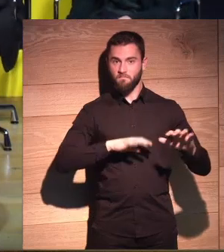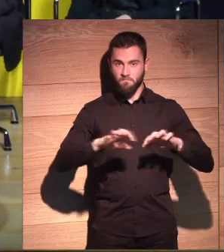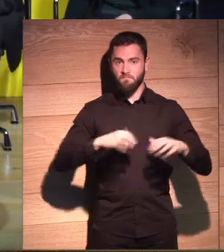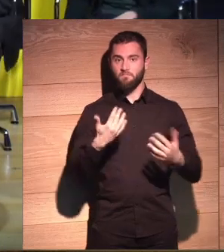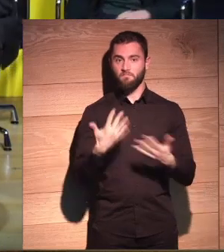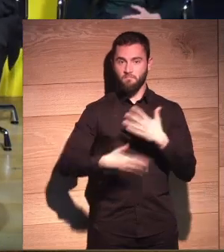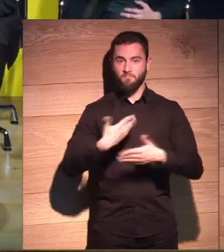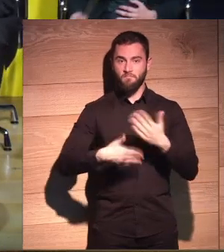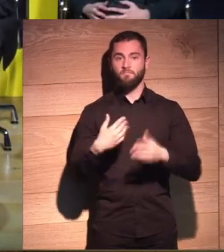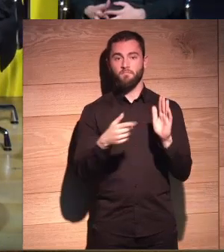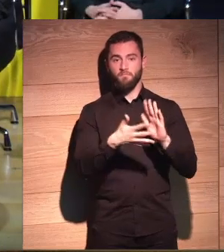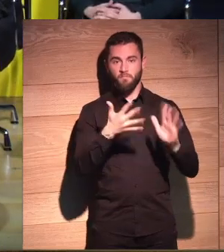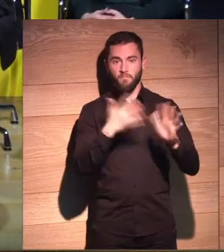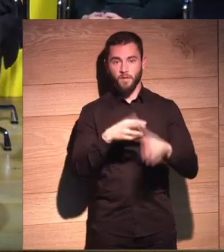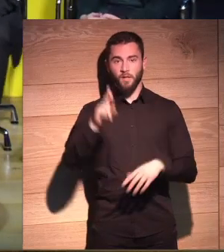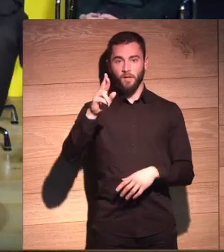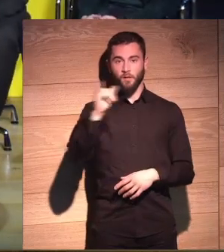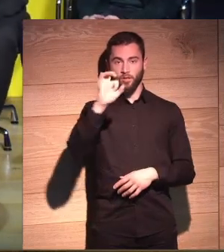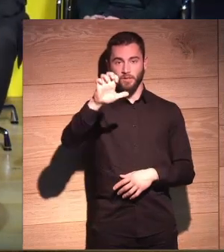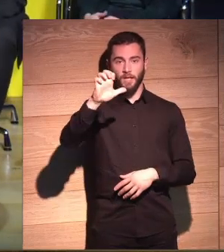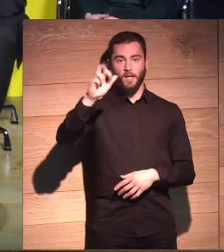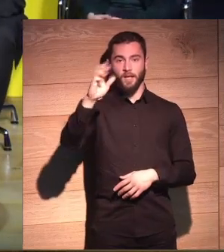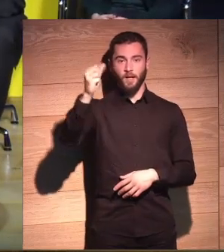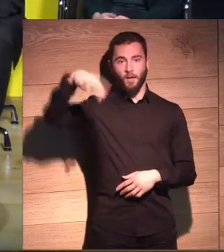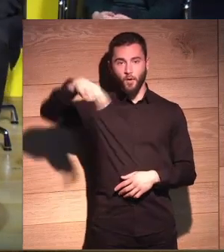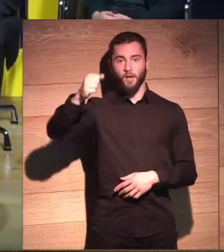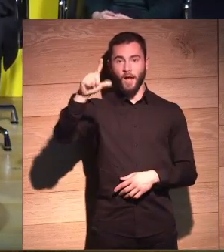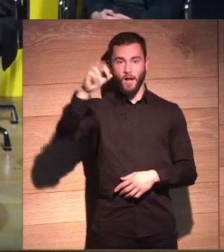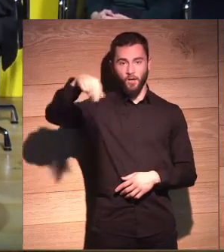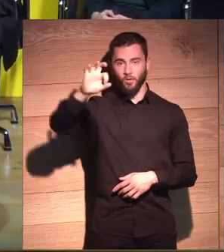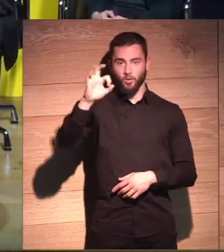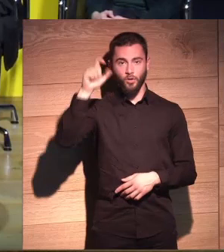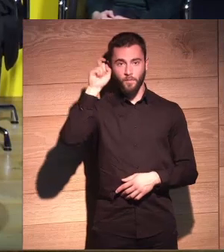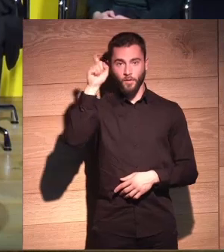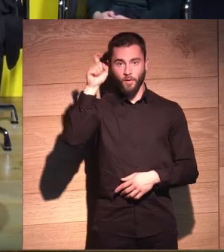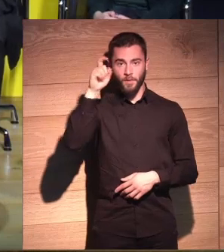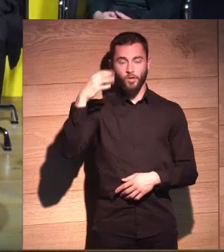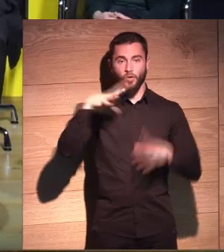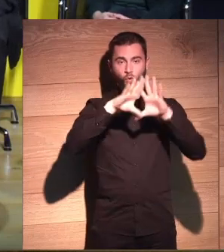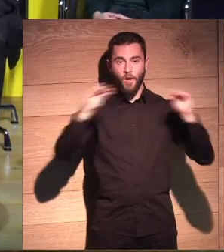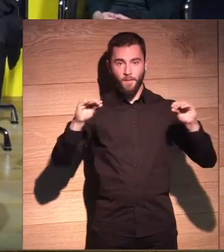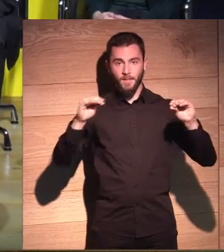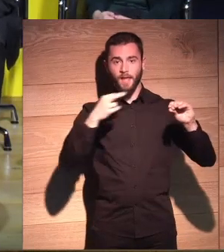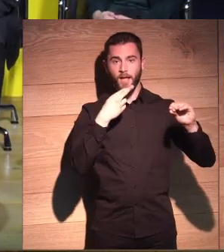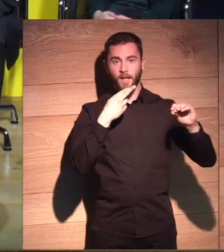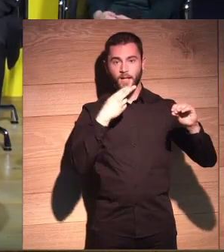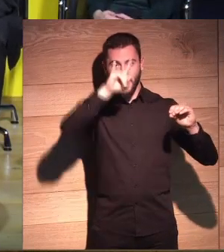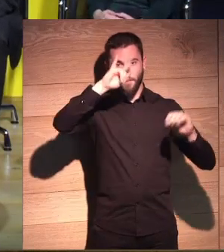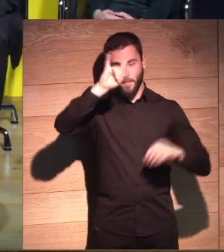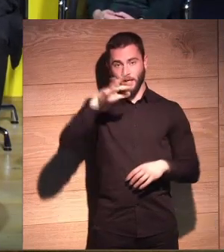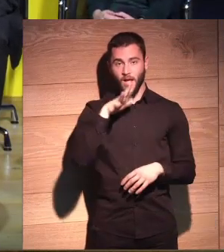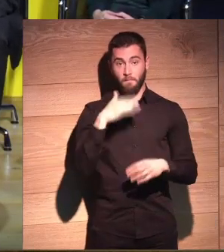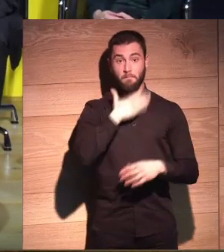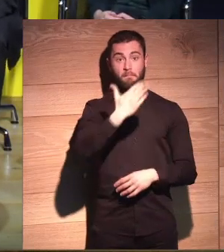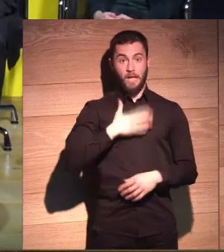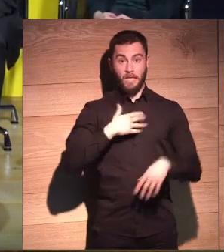hacer una primera intervención rápida. José Ramón Alonso es profesor de la Universidad de Salamanca y mañana tiene clase a primera hora. No